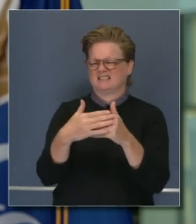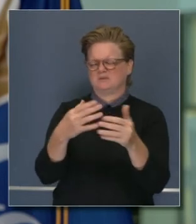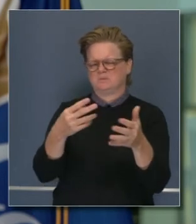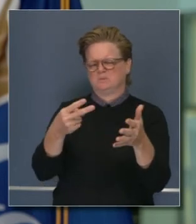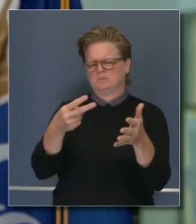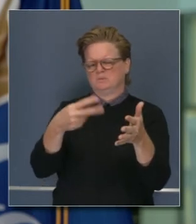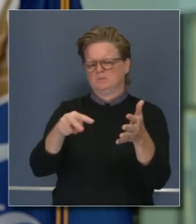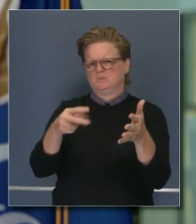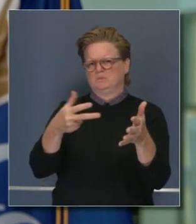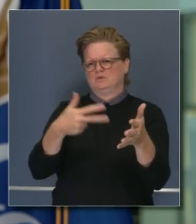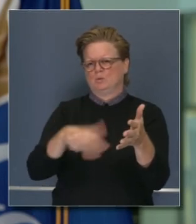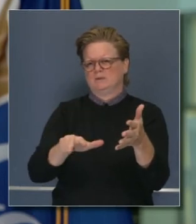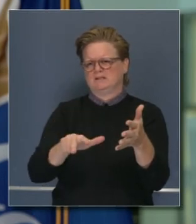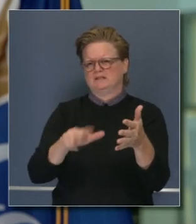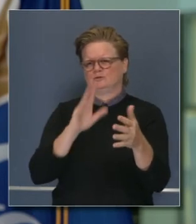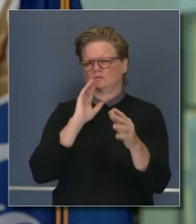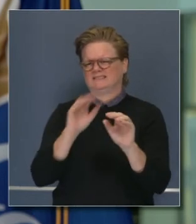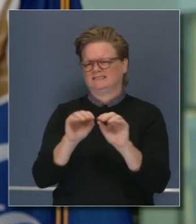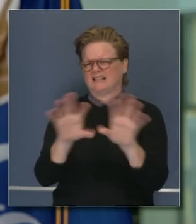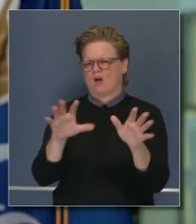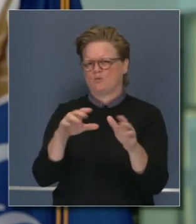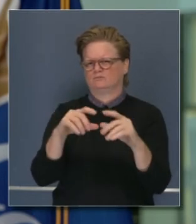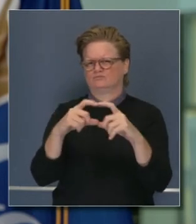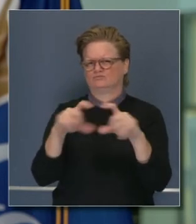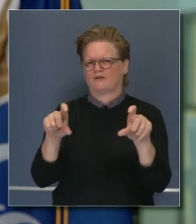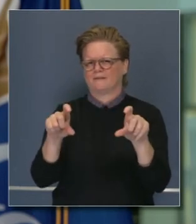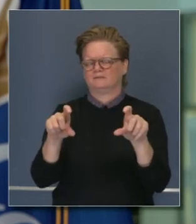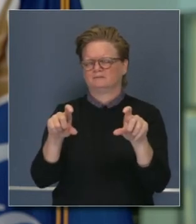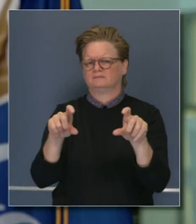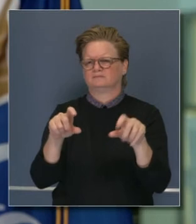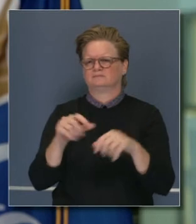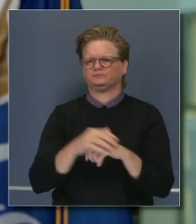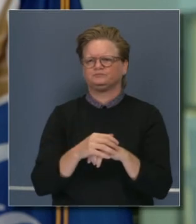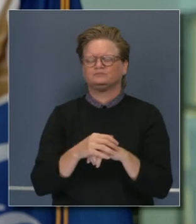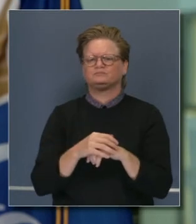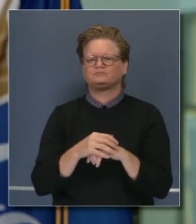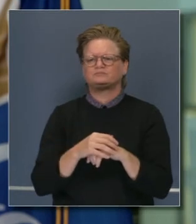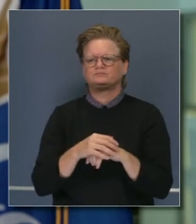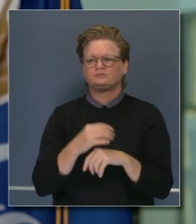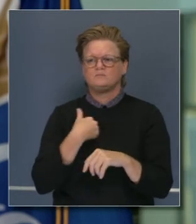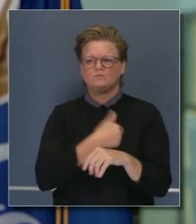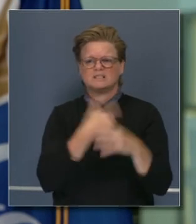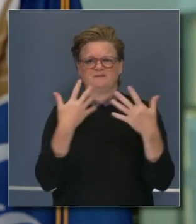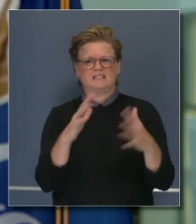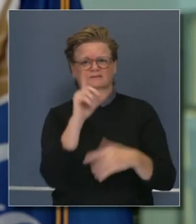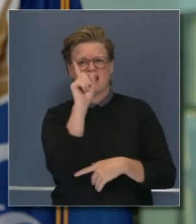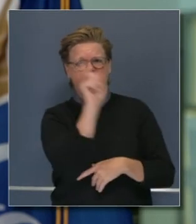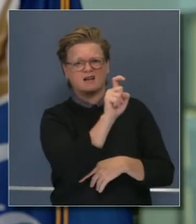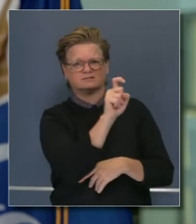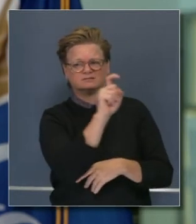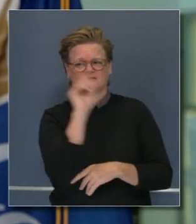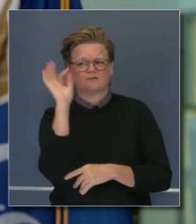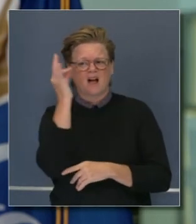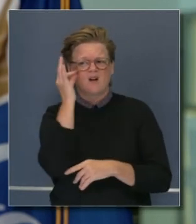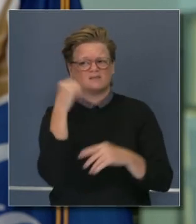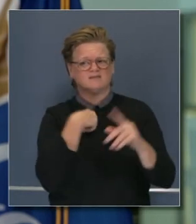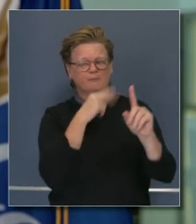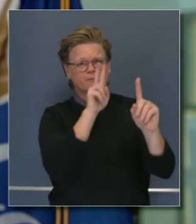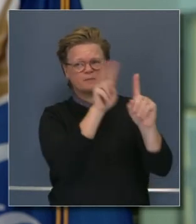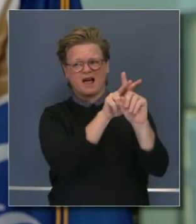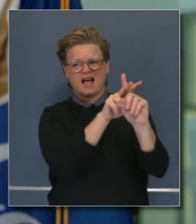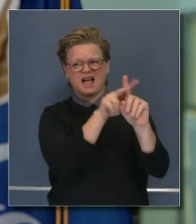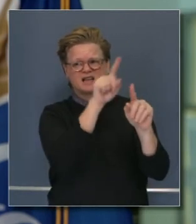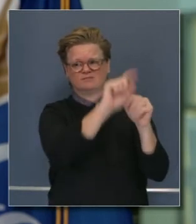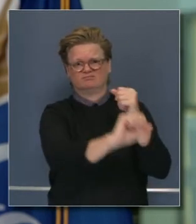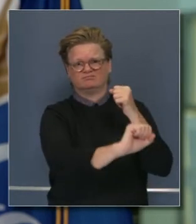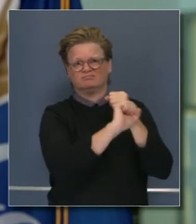próximas semanas. Queremos recordarles a la gente que este estado sí solicitó los $300 del gobierno federal y sí fue aprobado